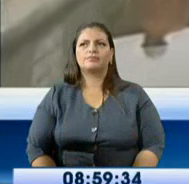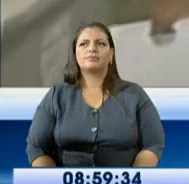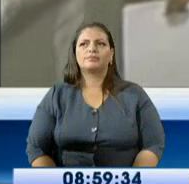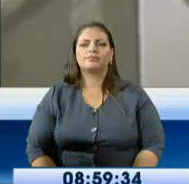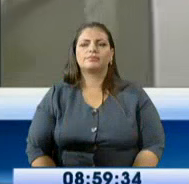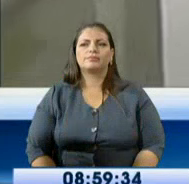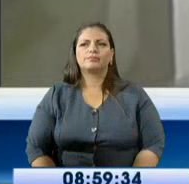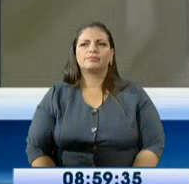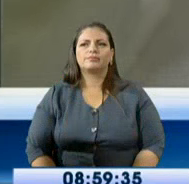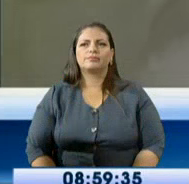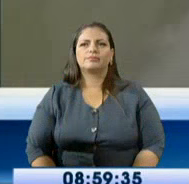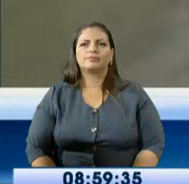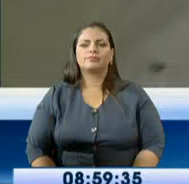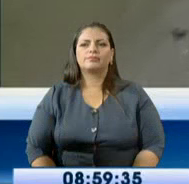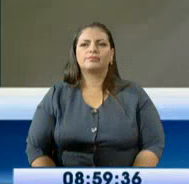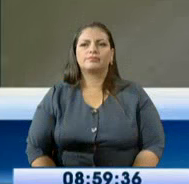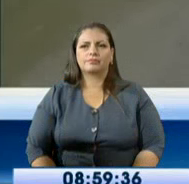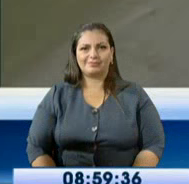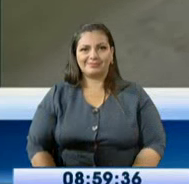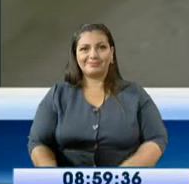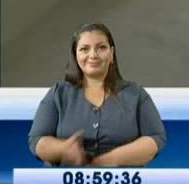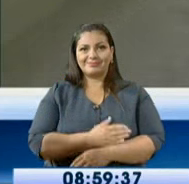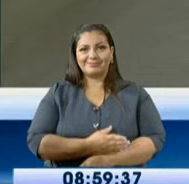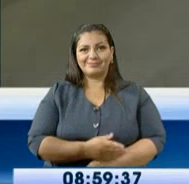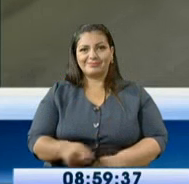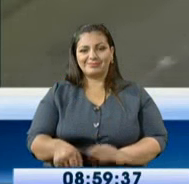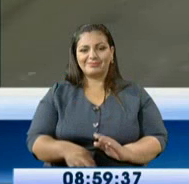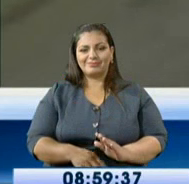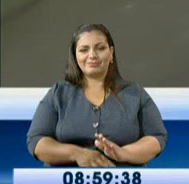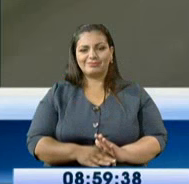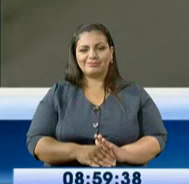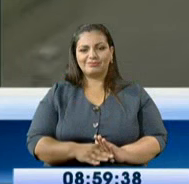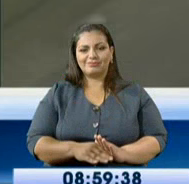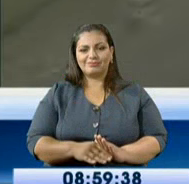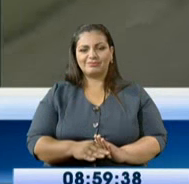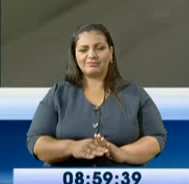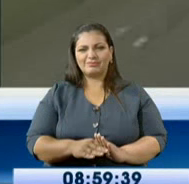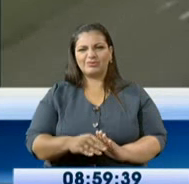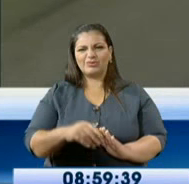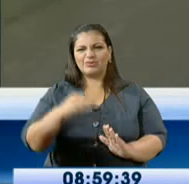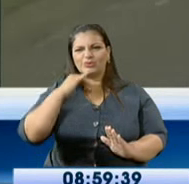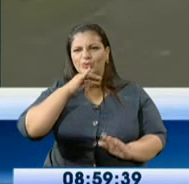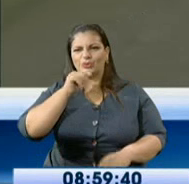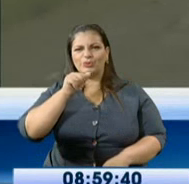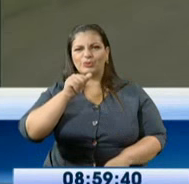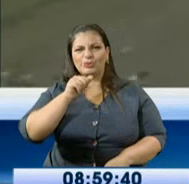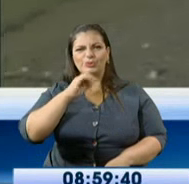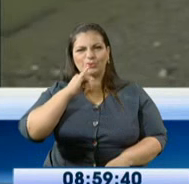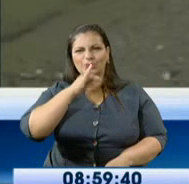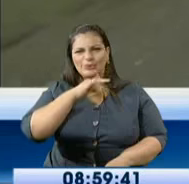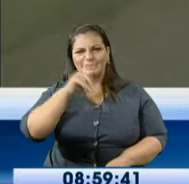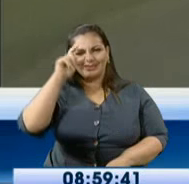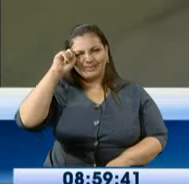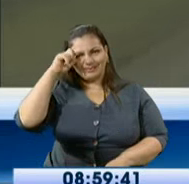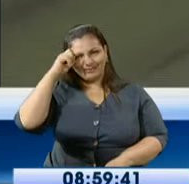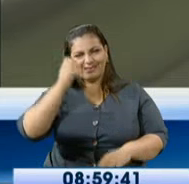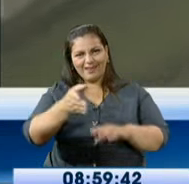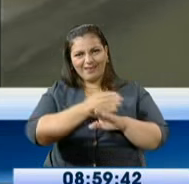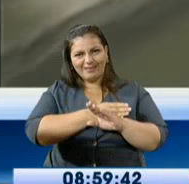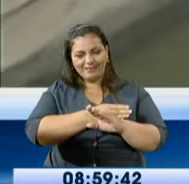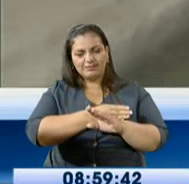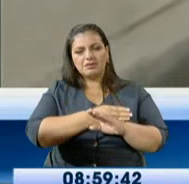Ya, y eso que ya están bajando, dijiste tú, ¿verdad? La que nosotros vimos como vertiente, a ver si venimos un poquito para